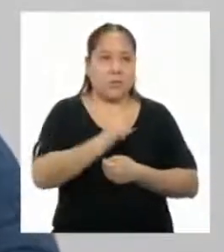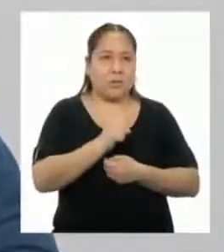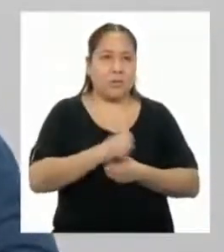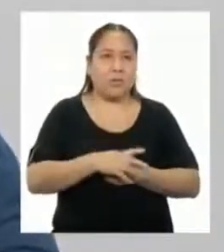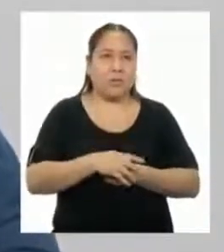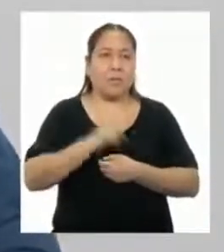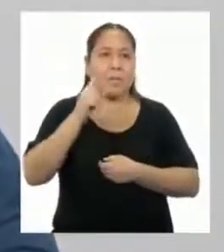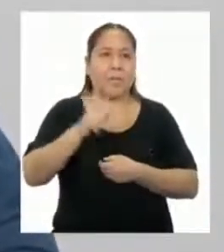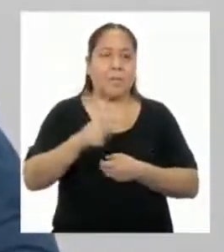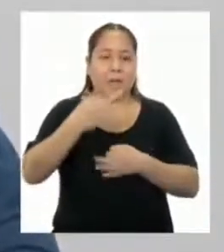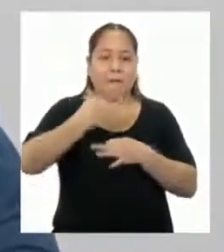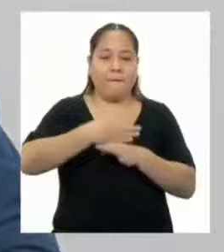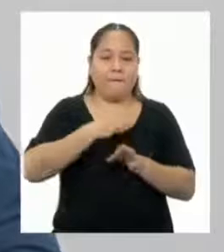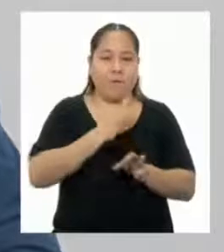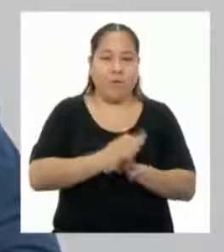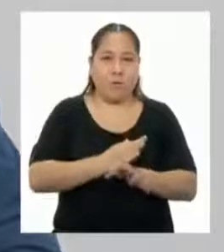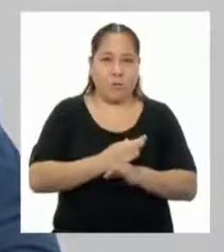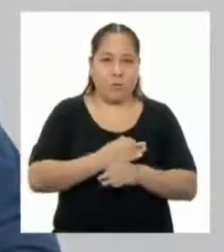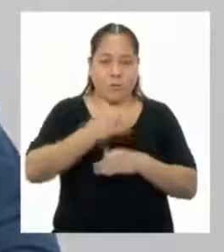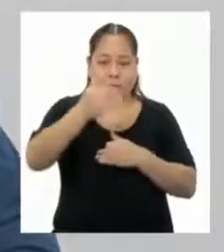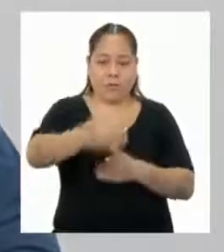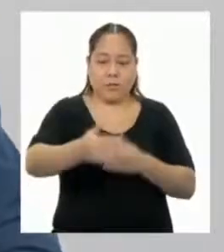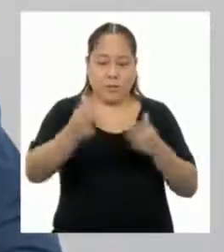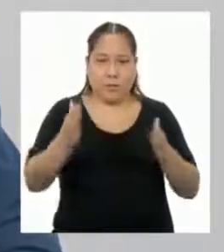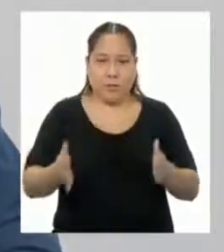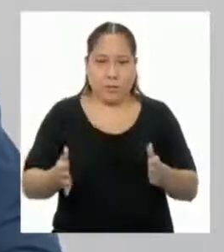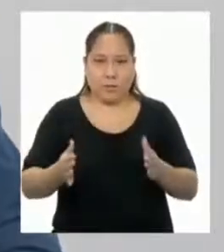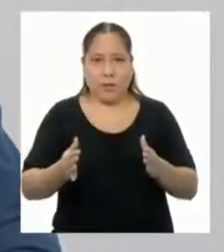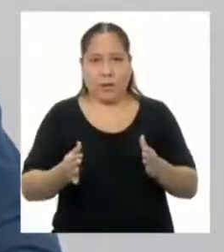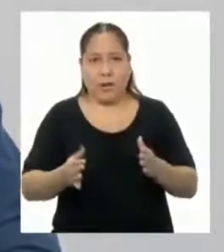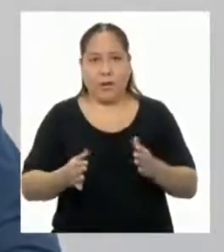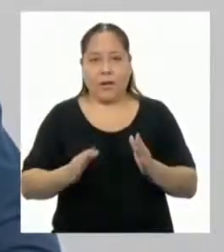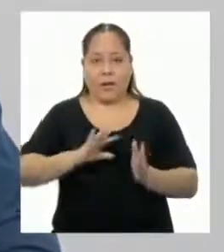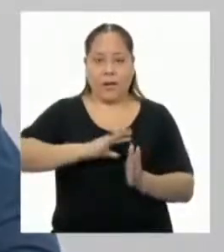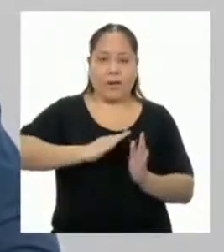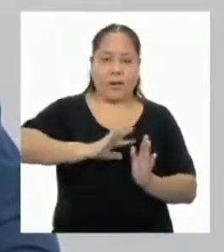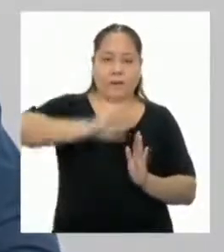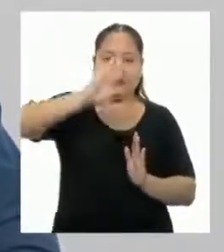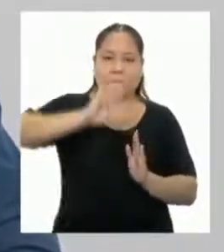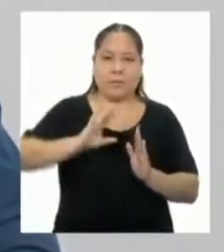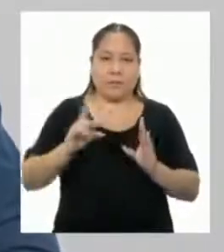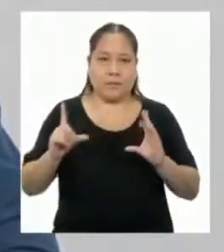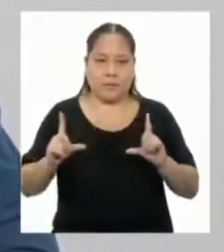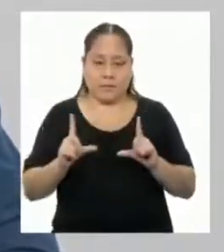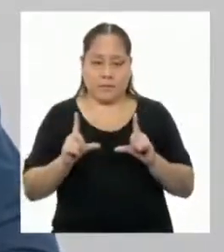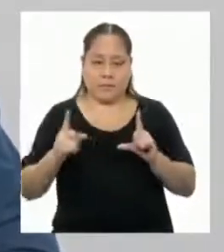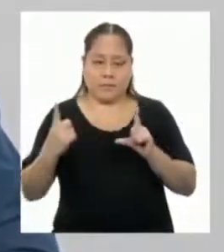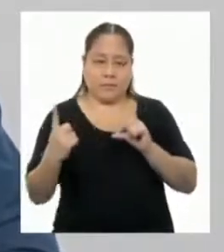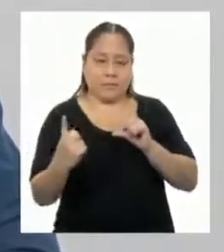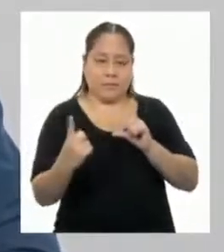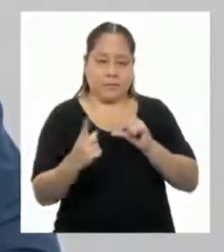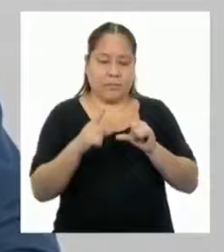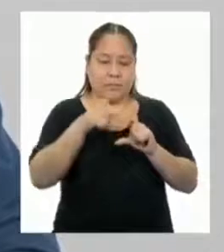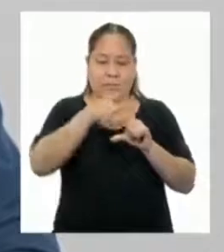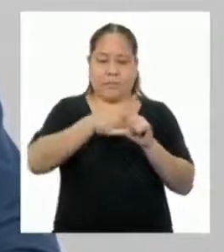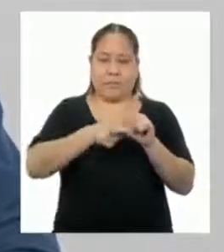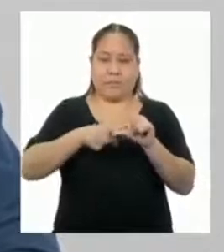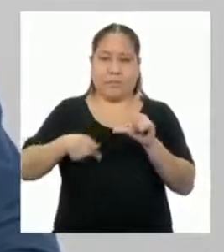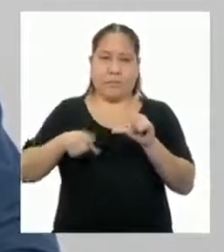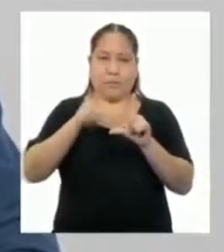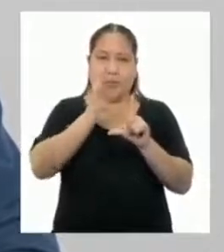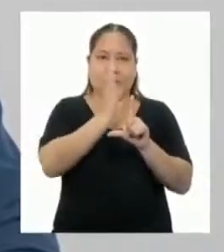la forma de las cajas deben ser un prisma recto. Las aristas laterales deben medir